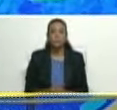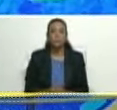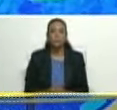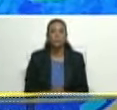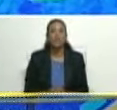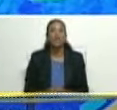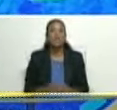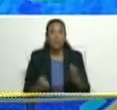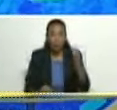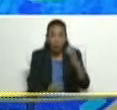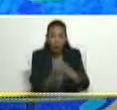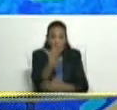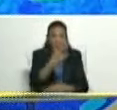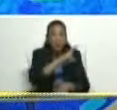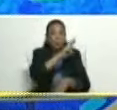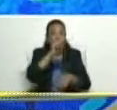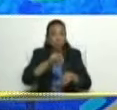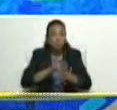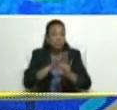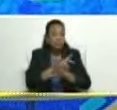Hemos conformado un equipo nacional